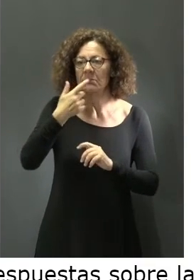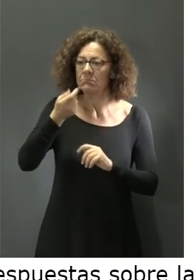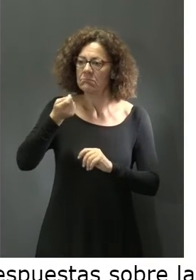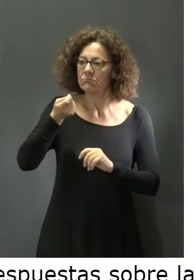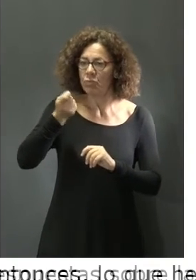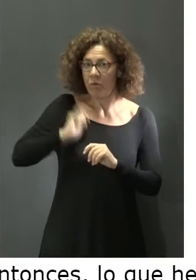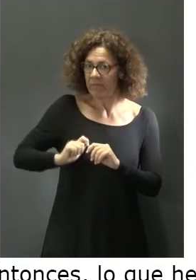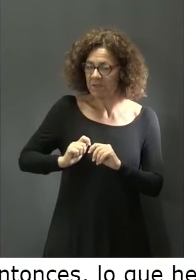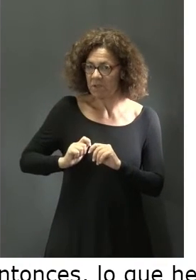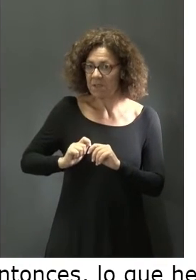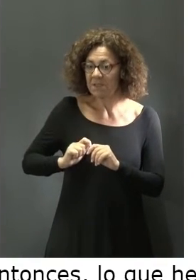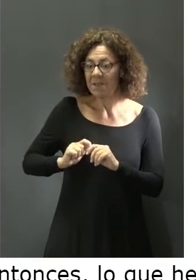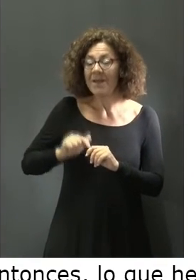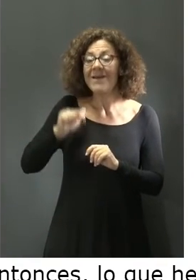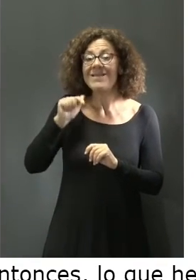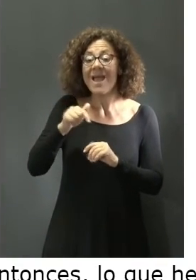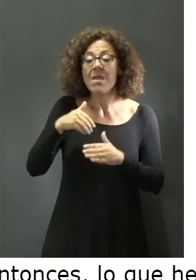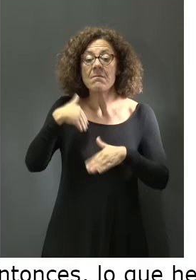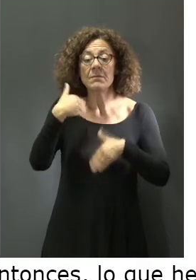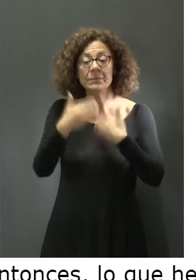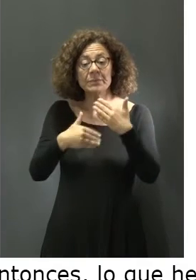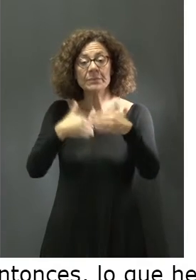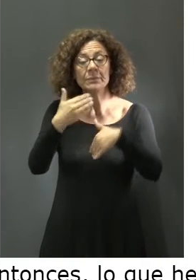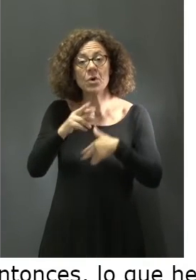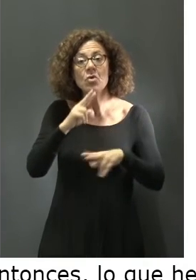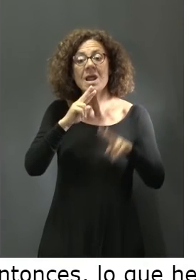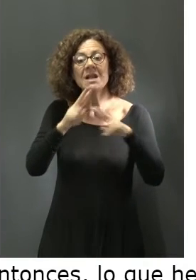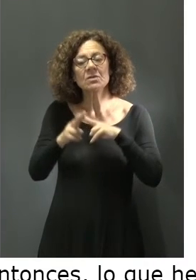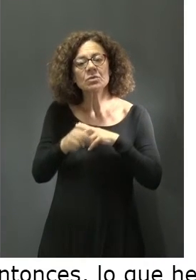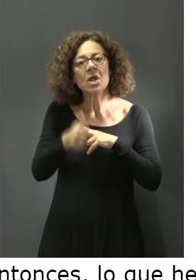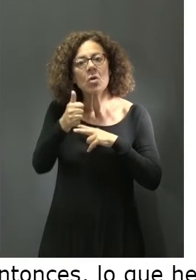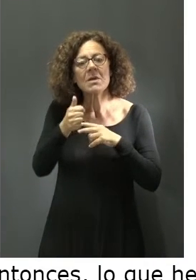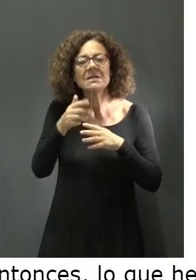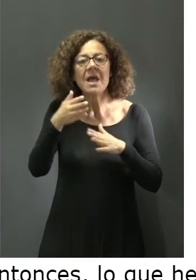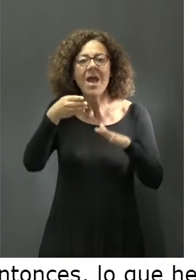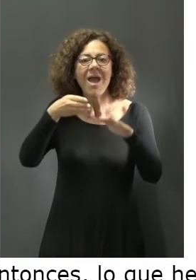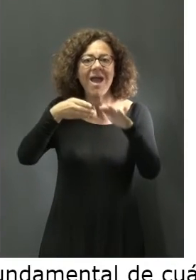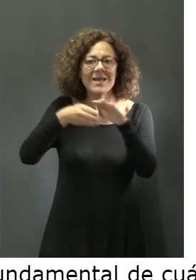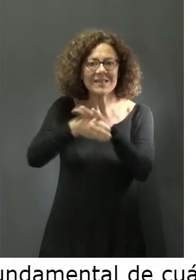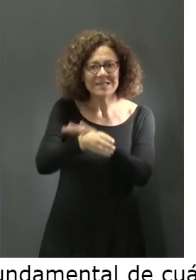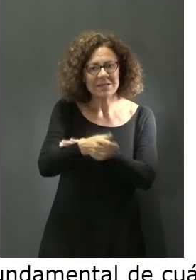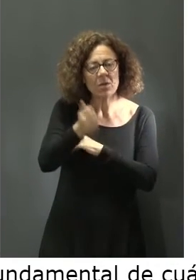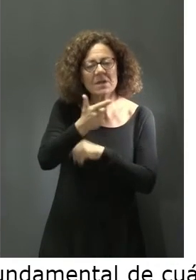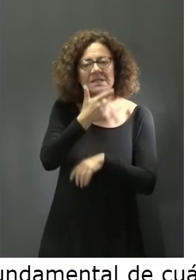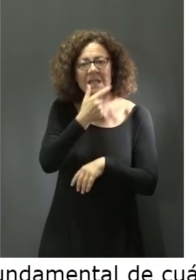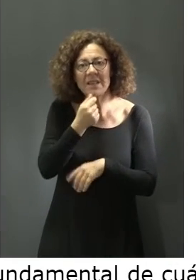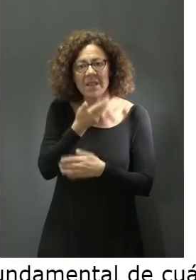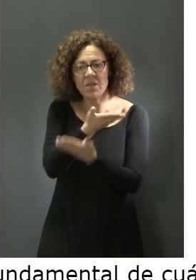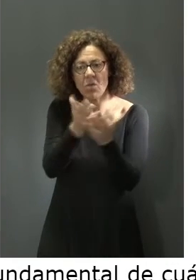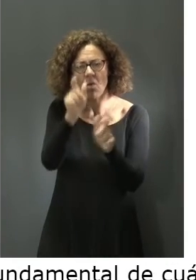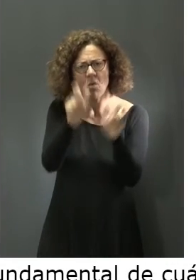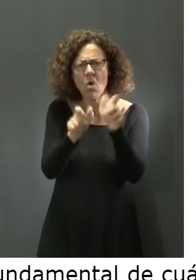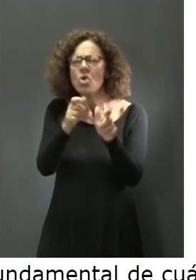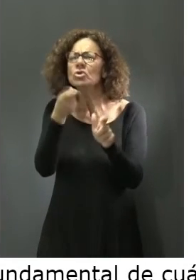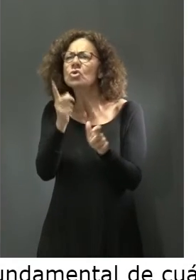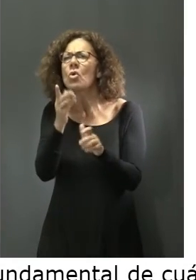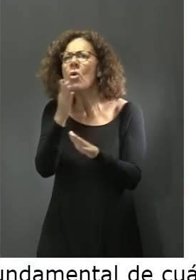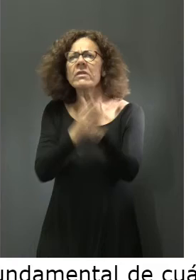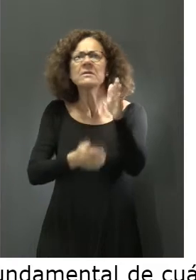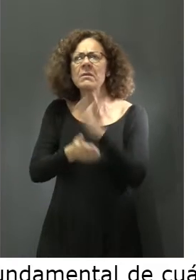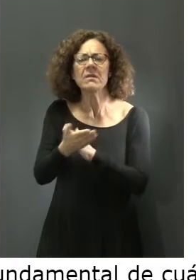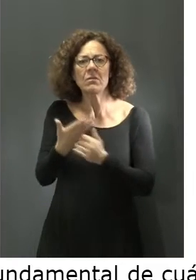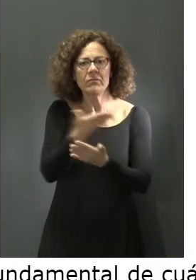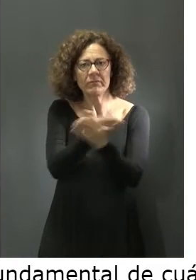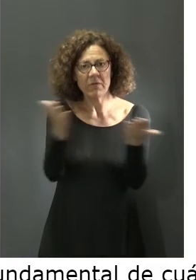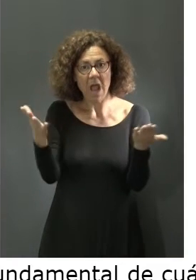profesiones, y a partir de ahí hacer una respuesta lo más accesible al público en general, ya no a la discapacidad, al público en general.